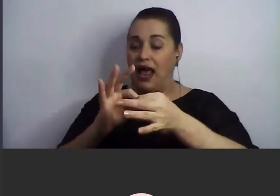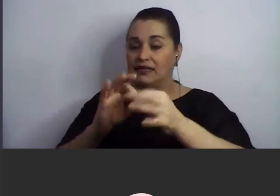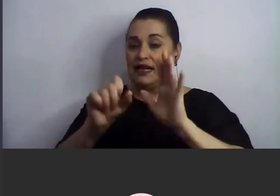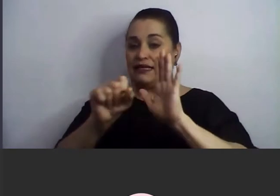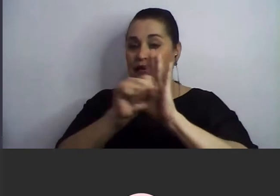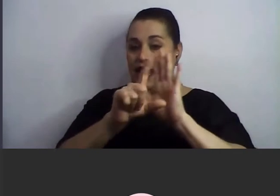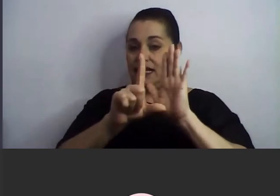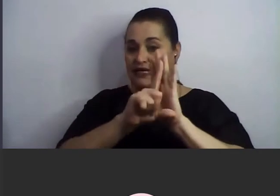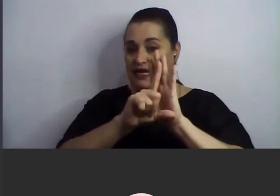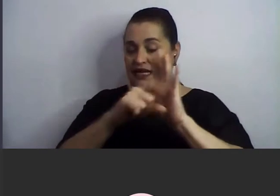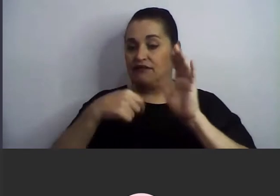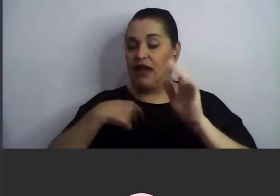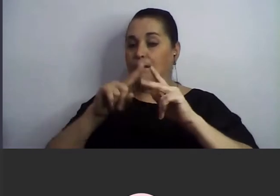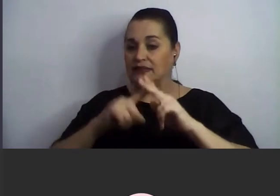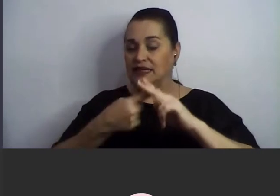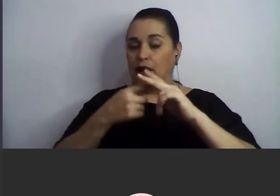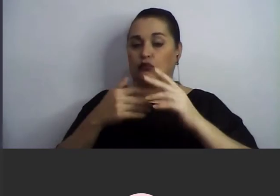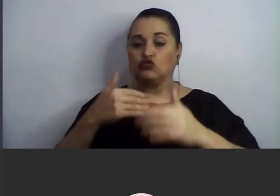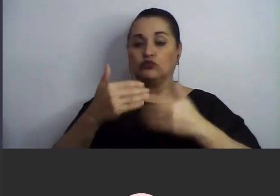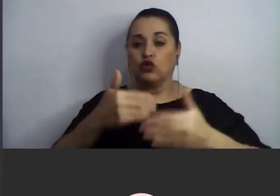comenzando los procesos de